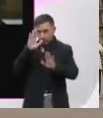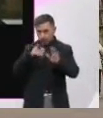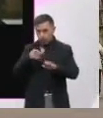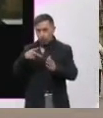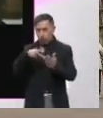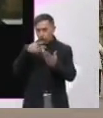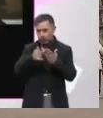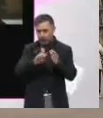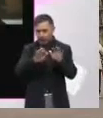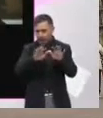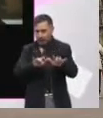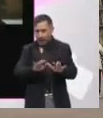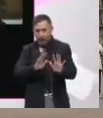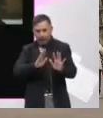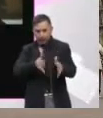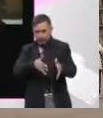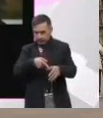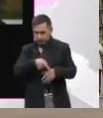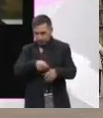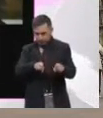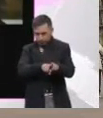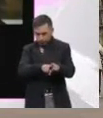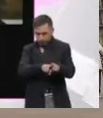proyecto. ¿En contra?